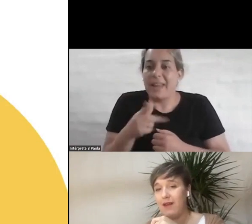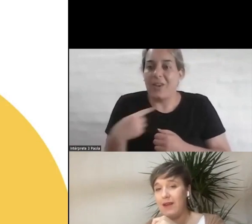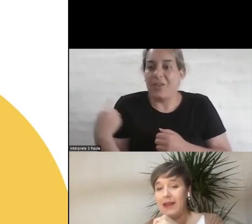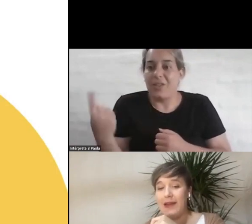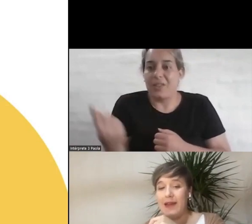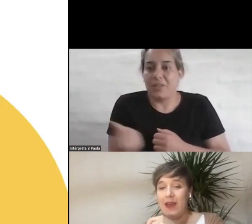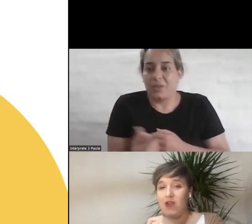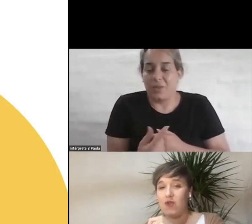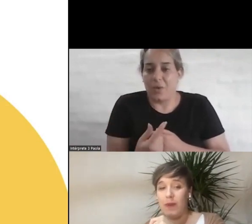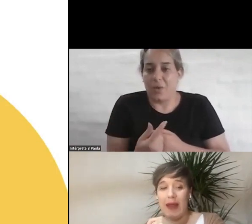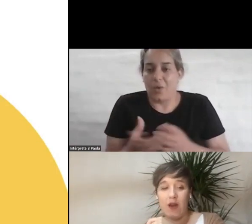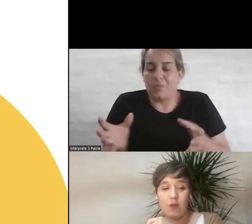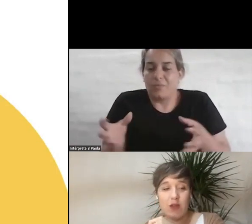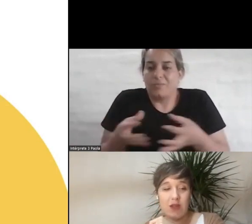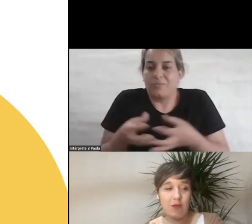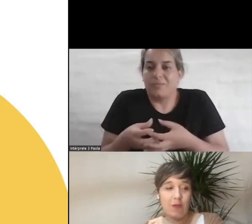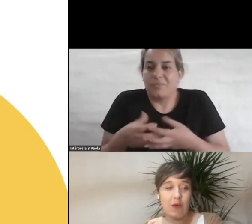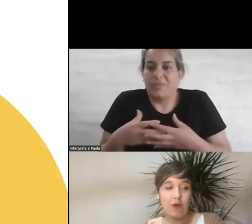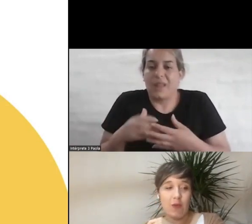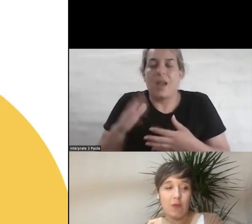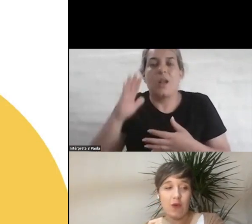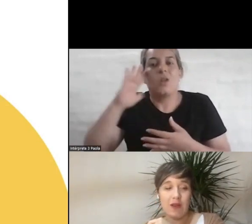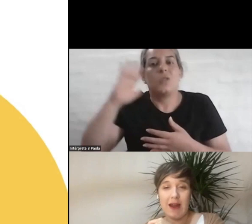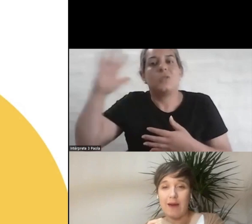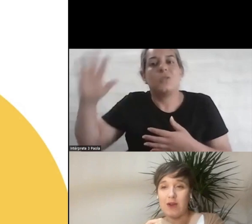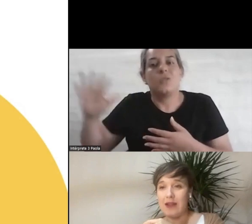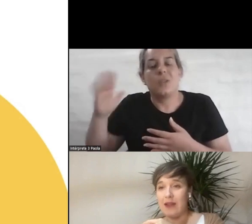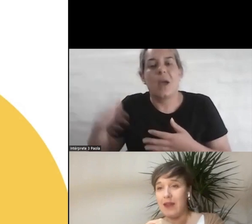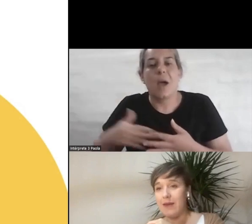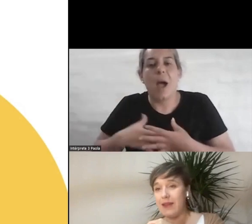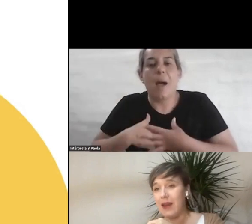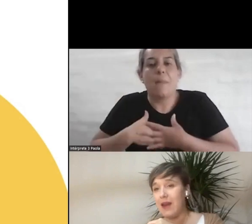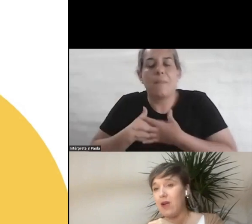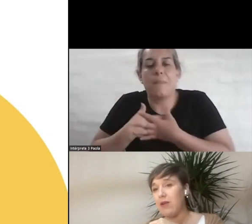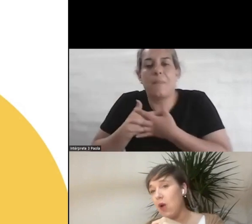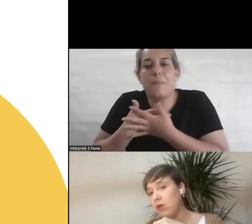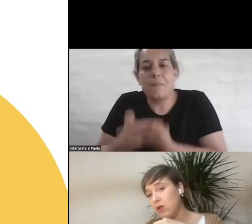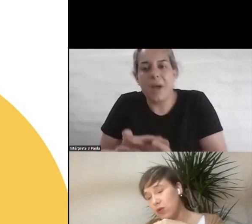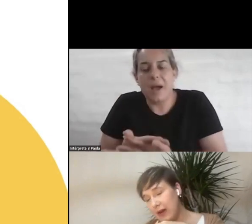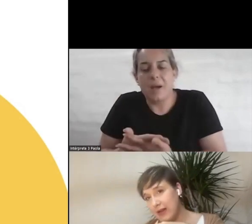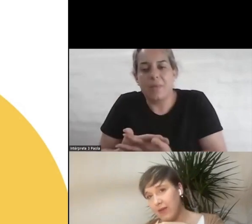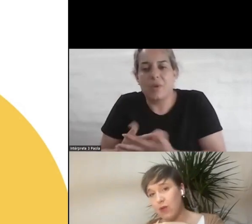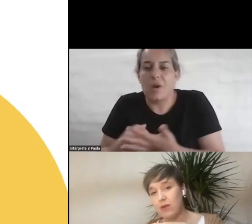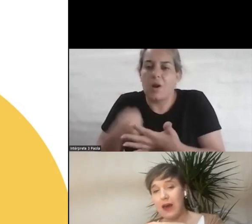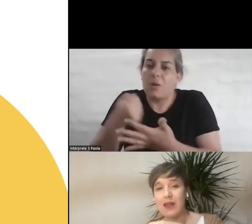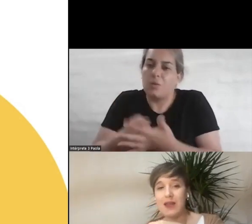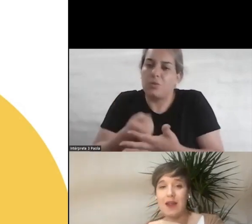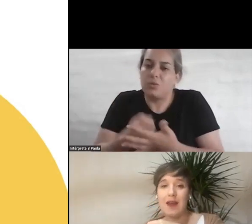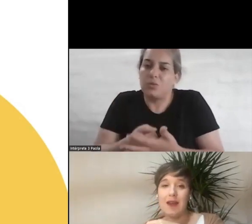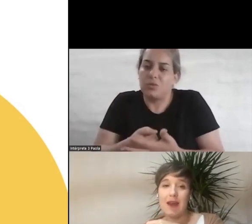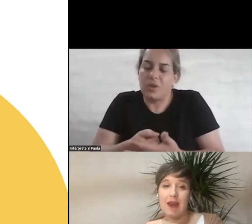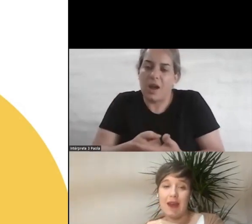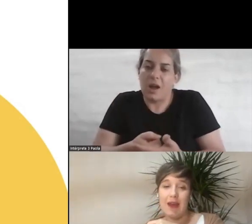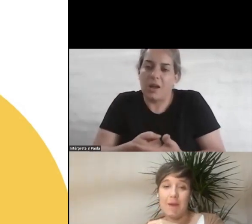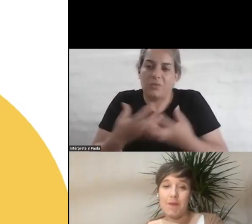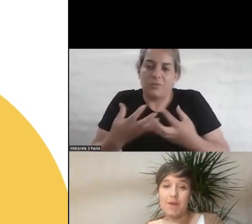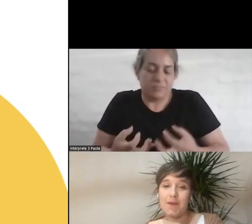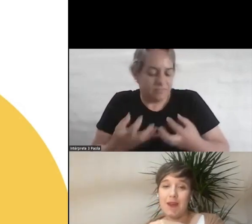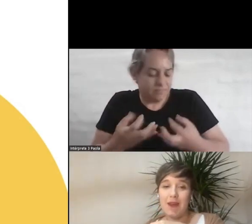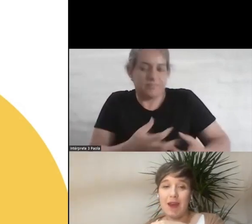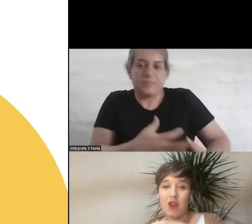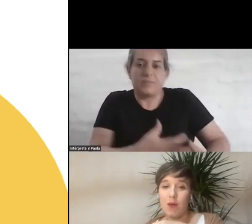como era. Ellos pelearon muchísimo por llevar a cabo su lactancia materna, aún con todas las dificultades